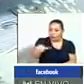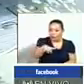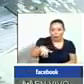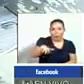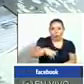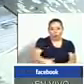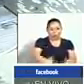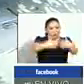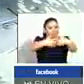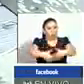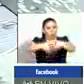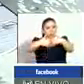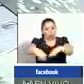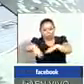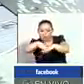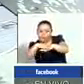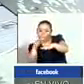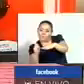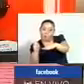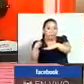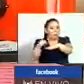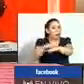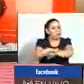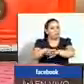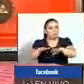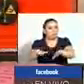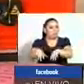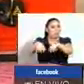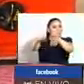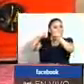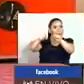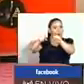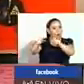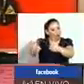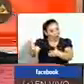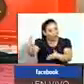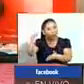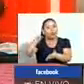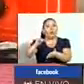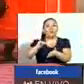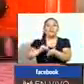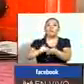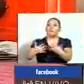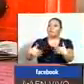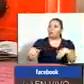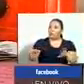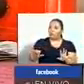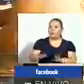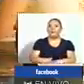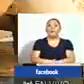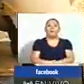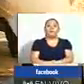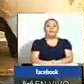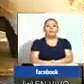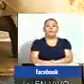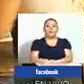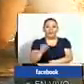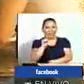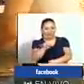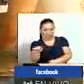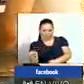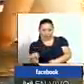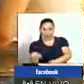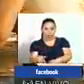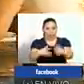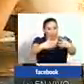producción estuvo detenida. Pero todo comienza a normalizarse. Son talleres